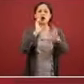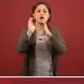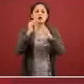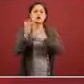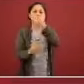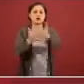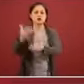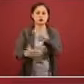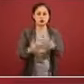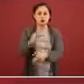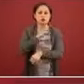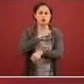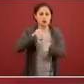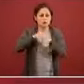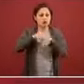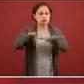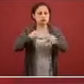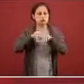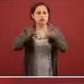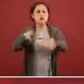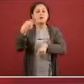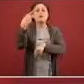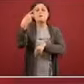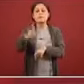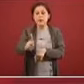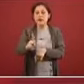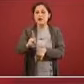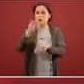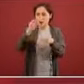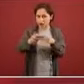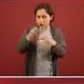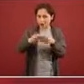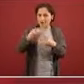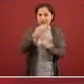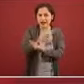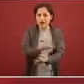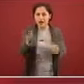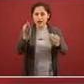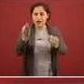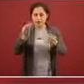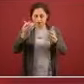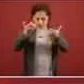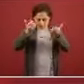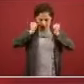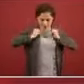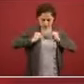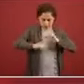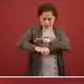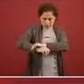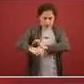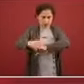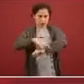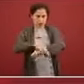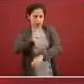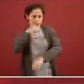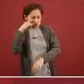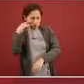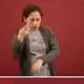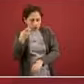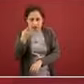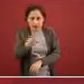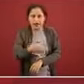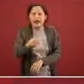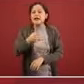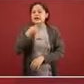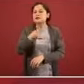también de manera más formal. Estos equipos no tienen una utilidad clínica, no fueron enviados para la utilidad clínica y tampoco